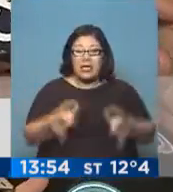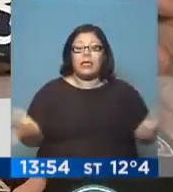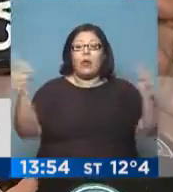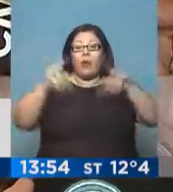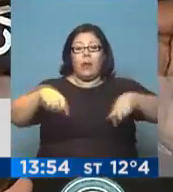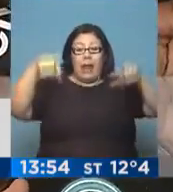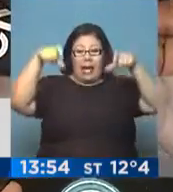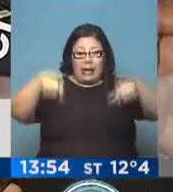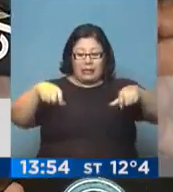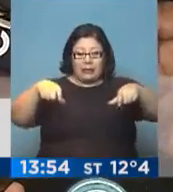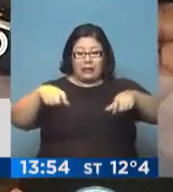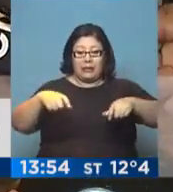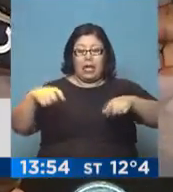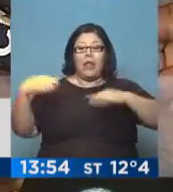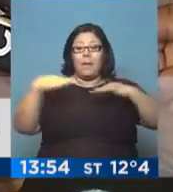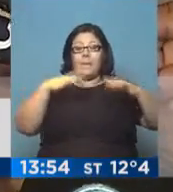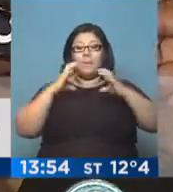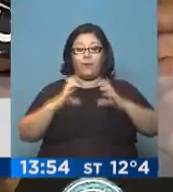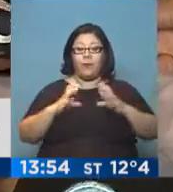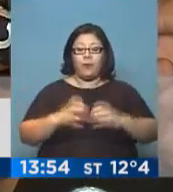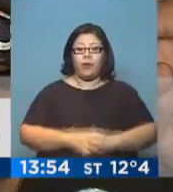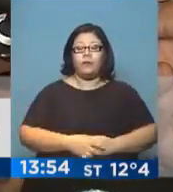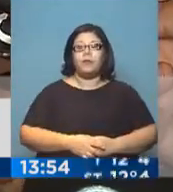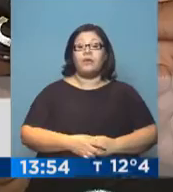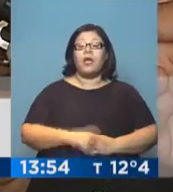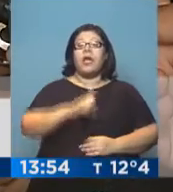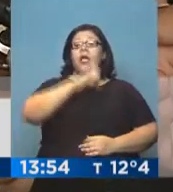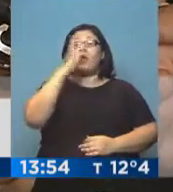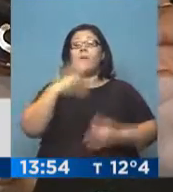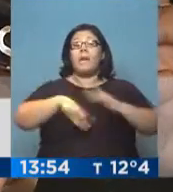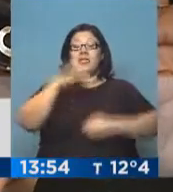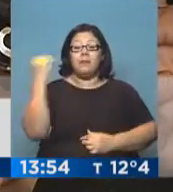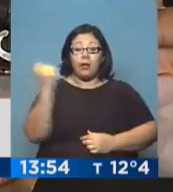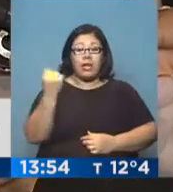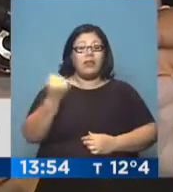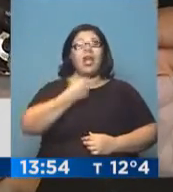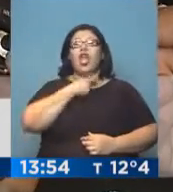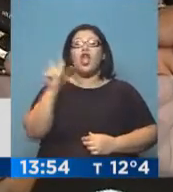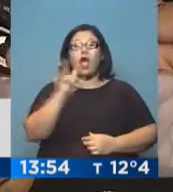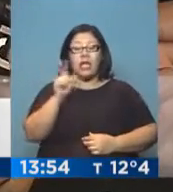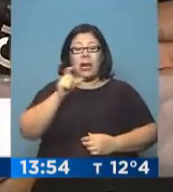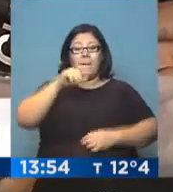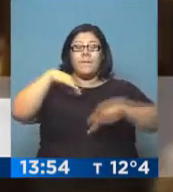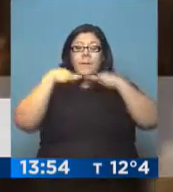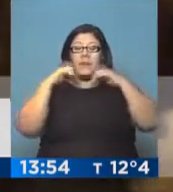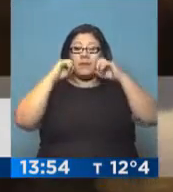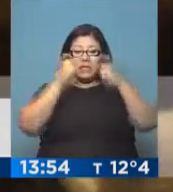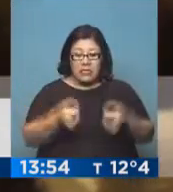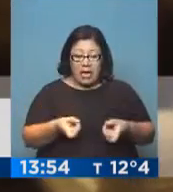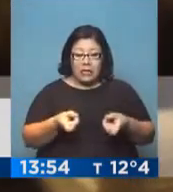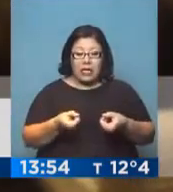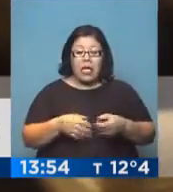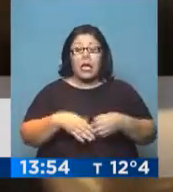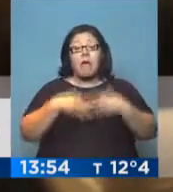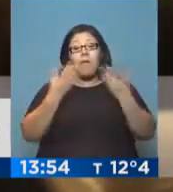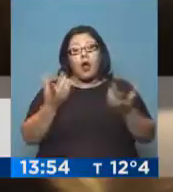principales clubes, los clubes más importantes, no quieren que vuelva el público visitante, así que habrá que esperar